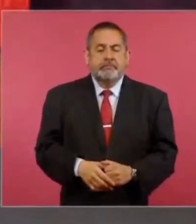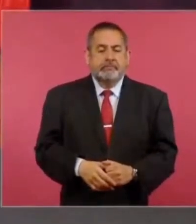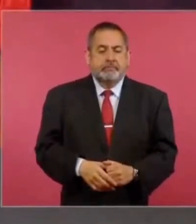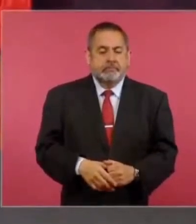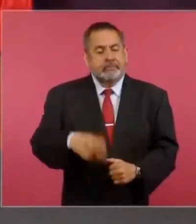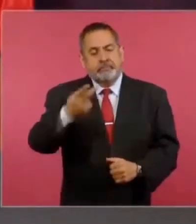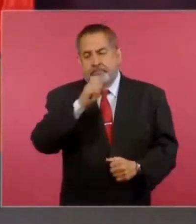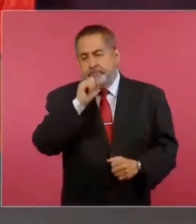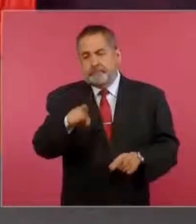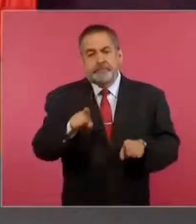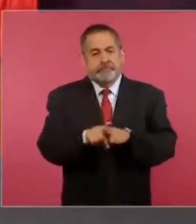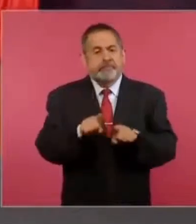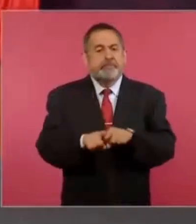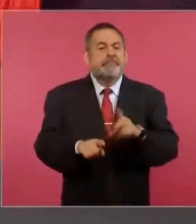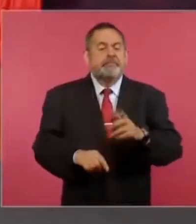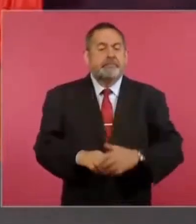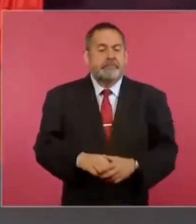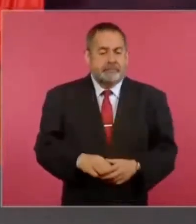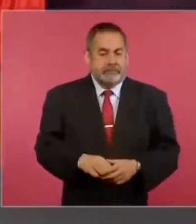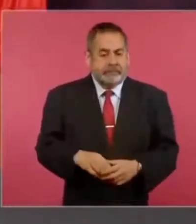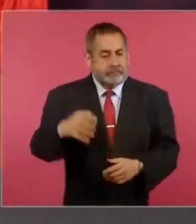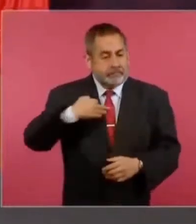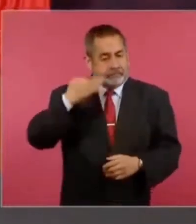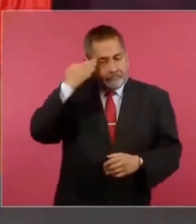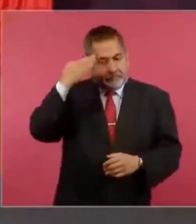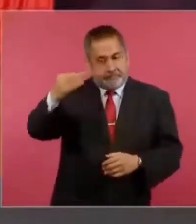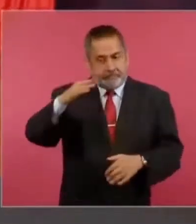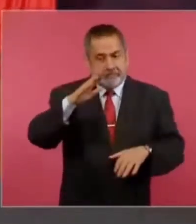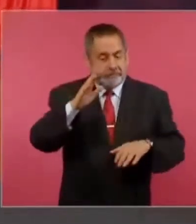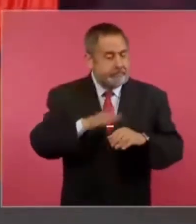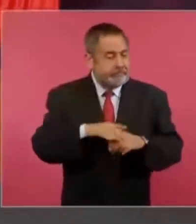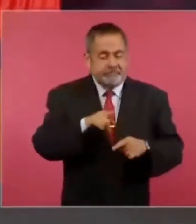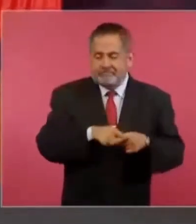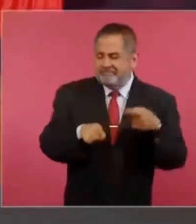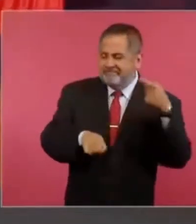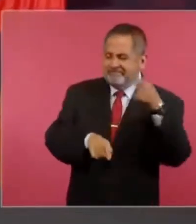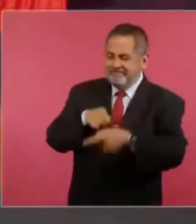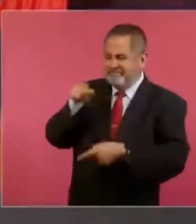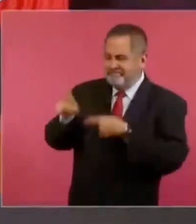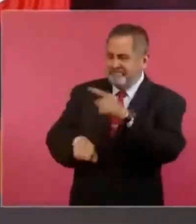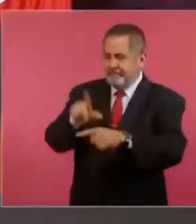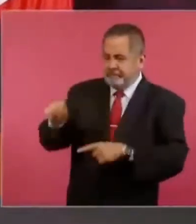Pero al mismo tiempo fue el periodo de más agravios.